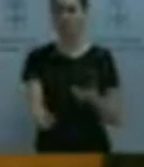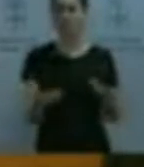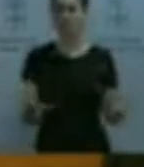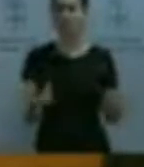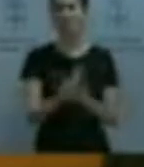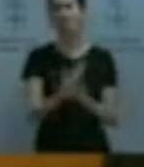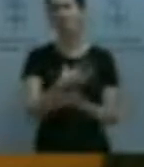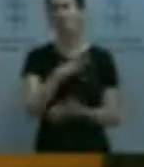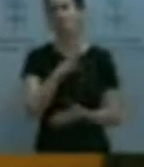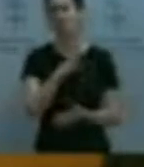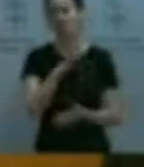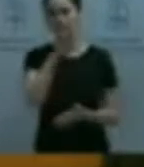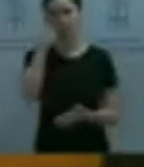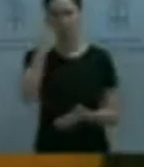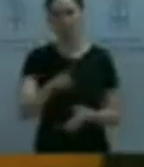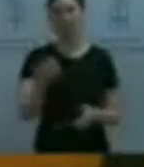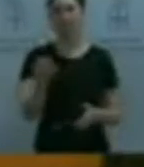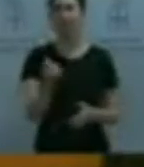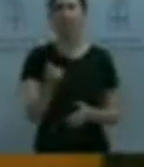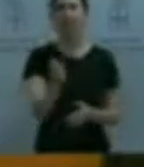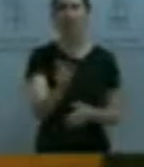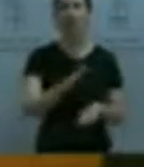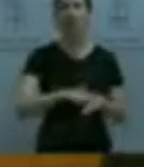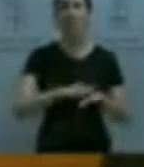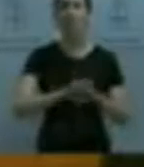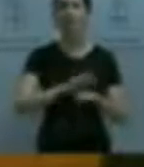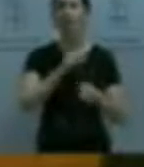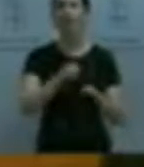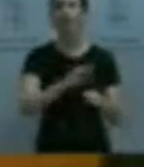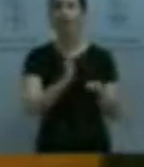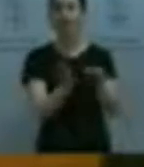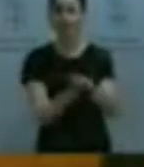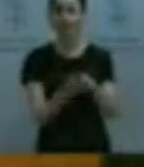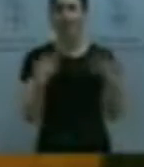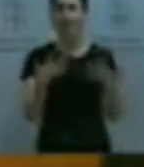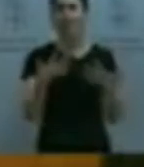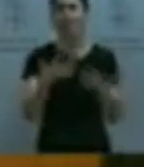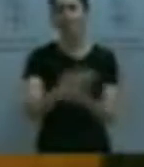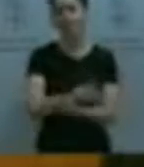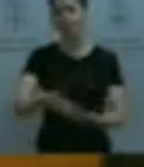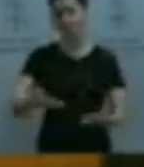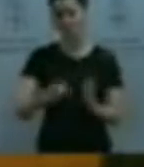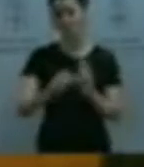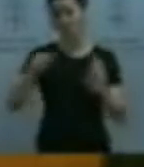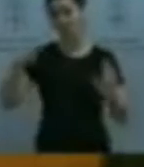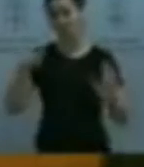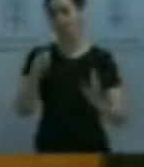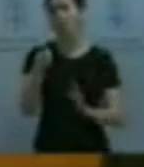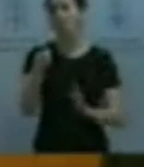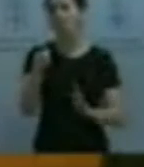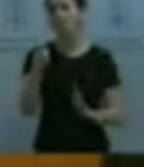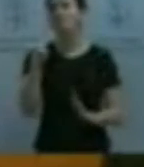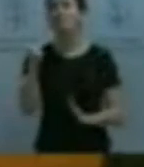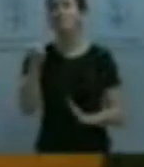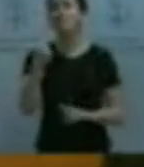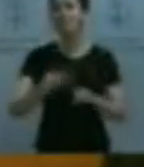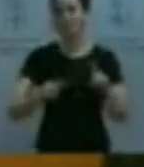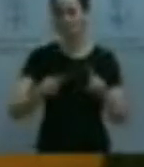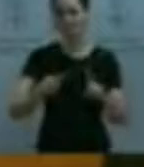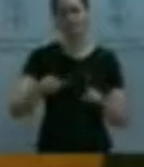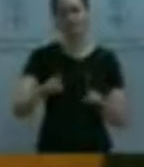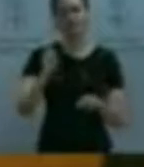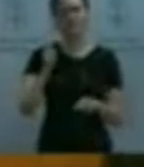este expediente, que son los 10 millones que le quitan a ese SEPEPA y 1,5 millones, le hablo de memoria, más o menos de cifra, de cantidades